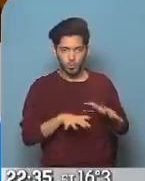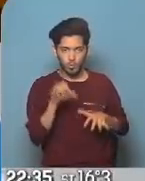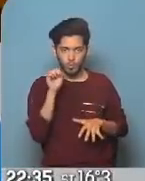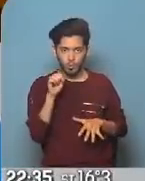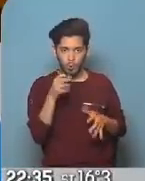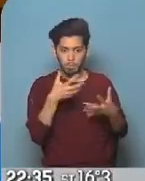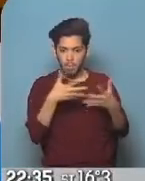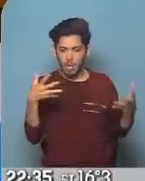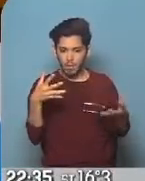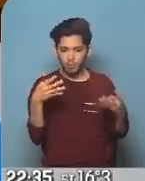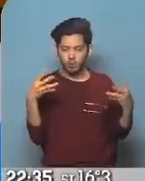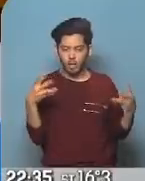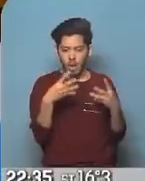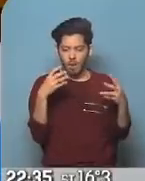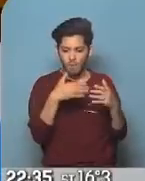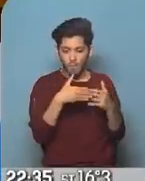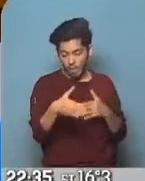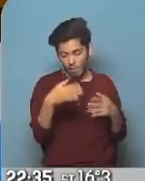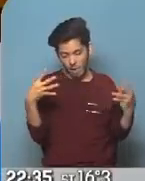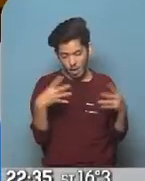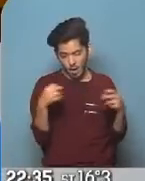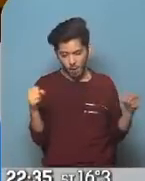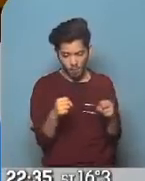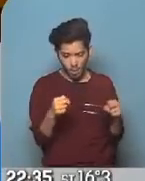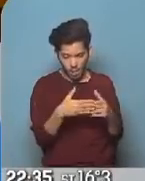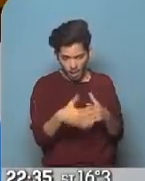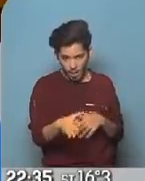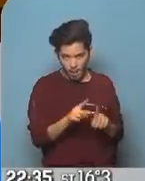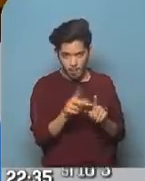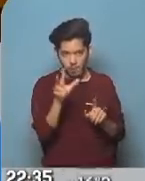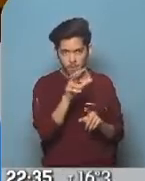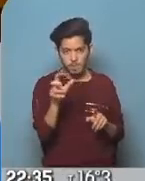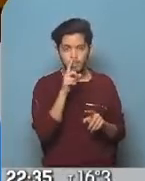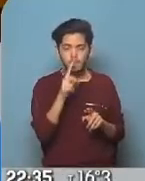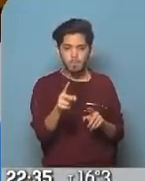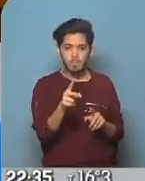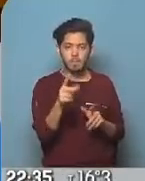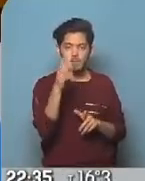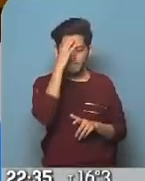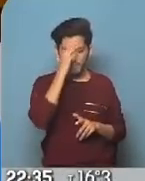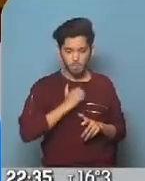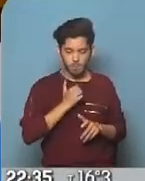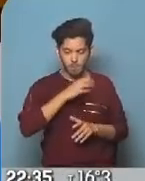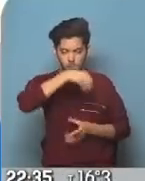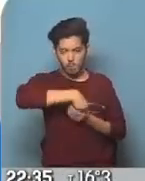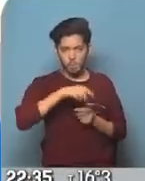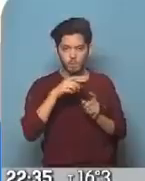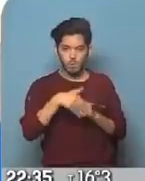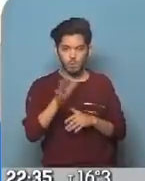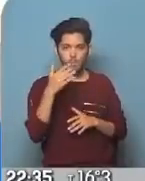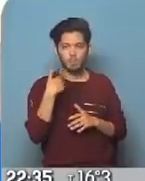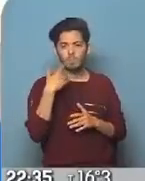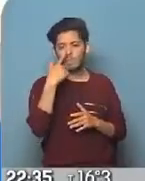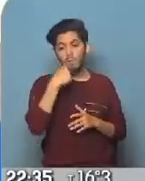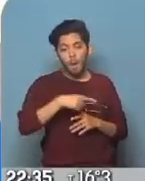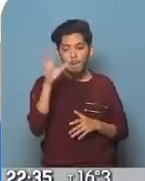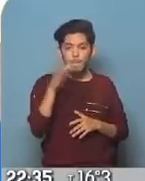de la Guerra Fría, desde la Guerra Fría. En su momento dijimos que eran 300.000 militares que iban a participar, fueron menos y demás,